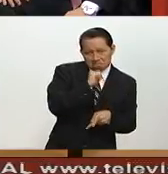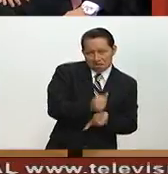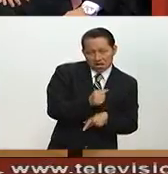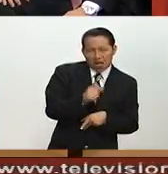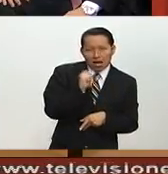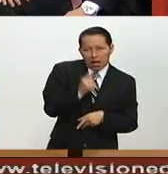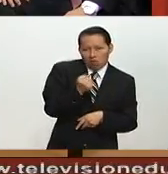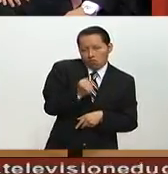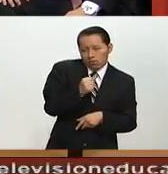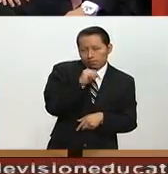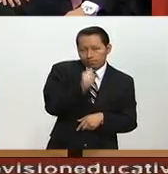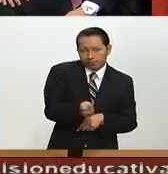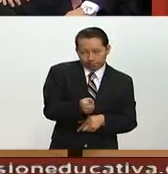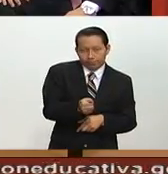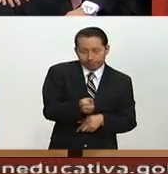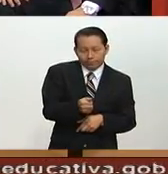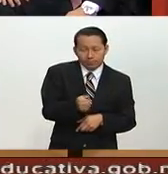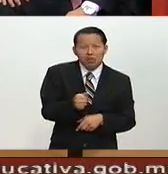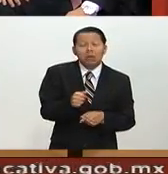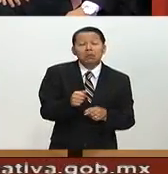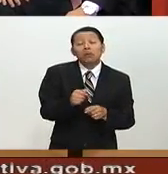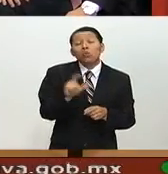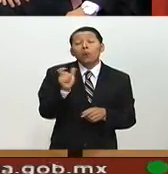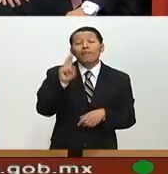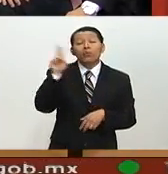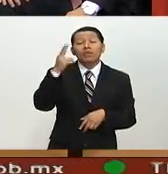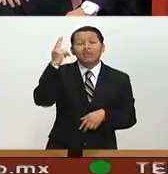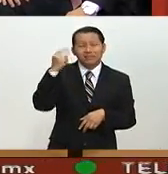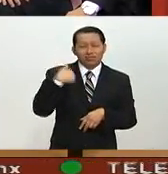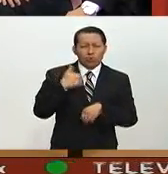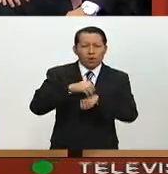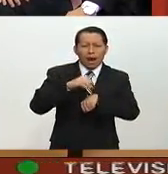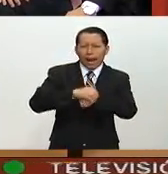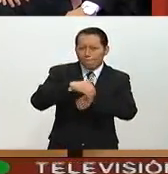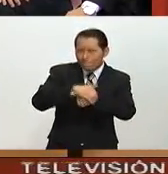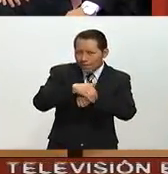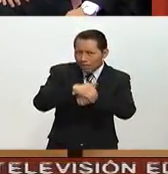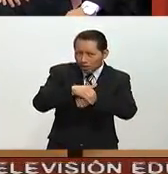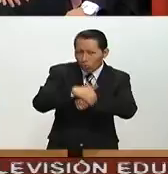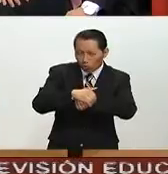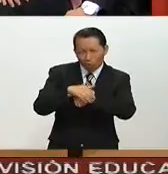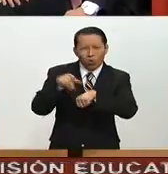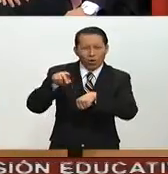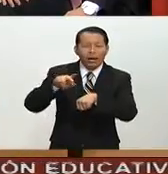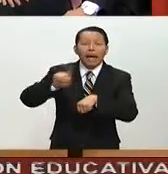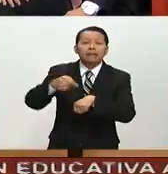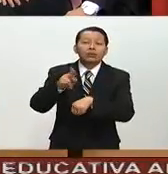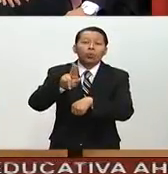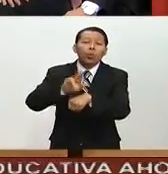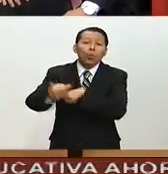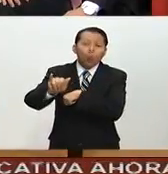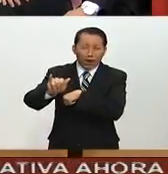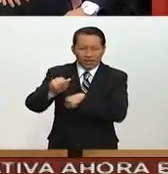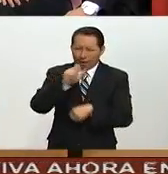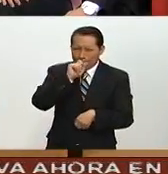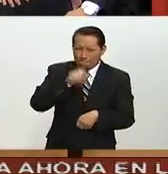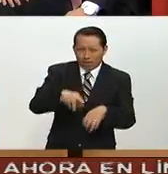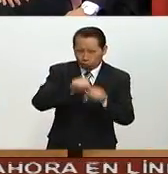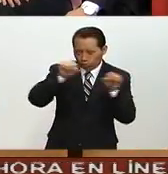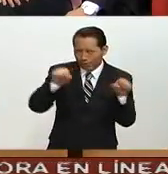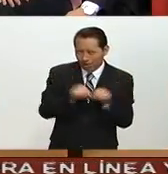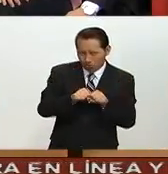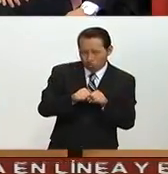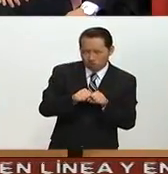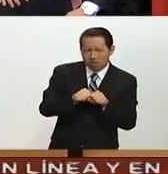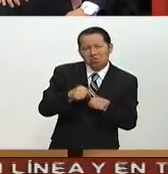fuerte y de casualidad en la universidad me hice muy amigo de un cuate uruguayo que íbamos al mismo salón en